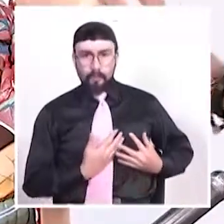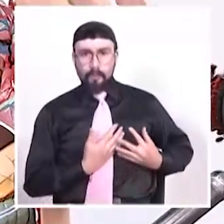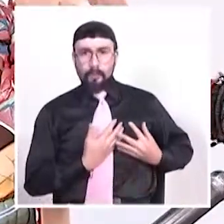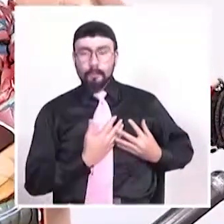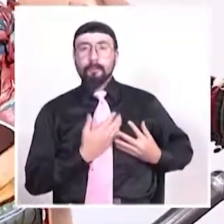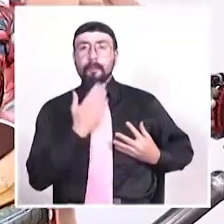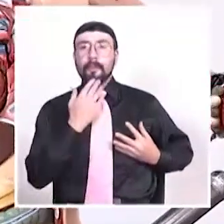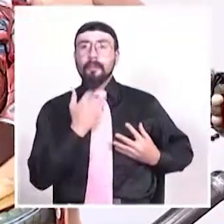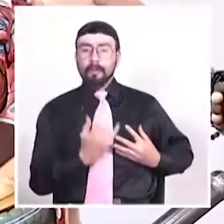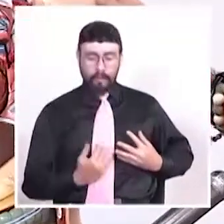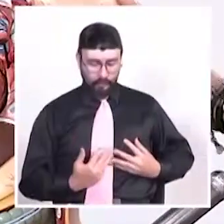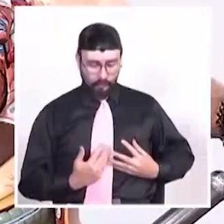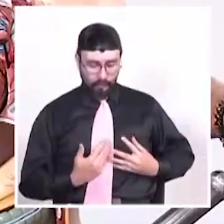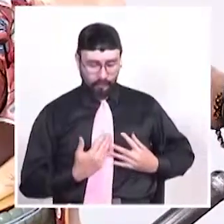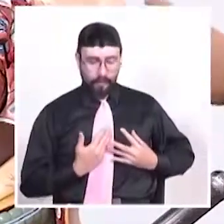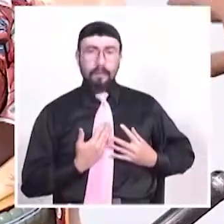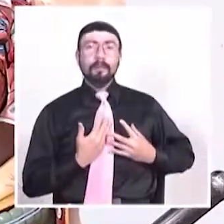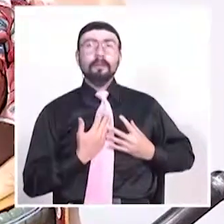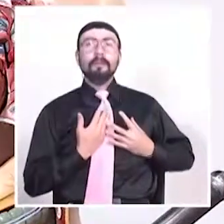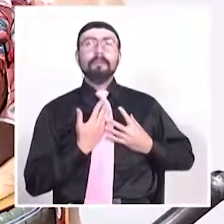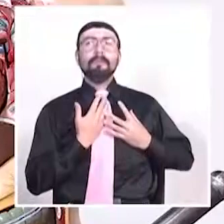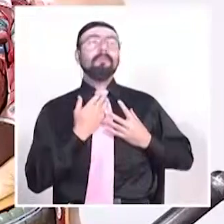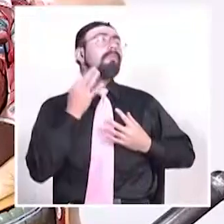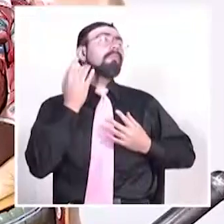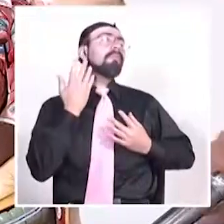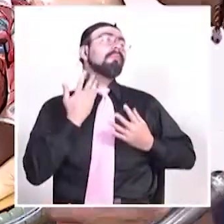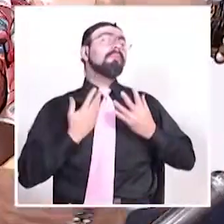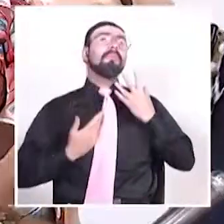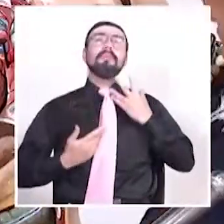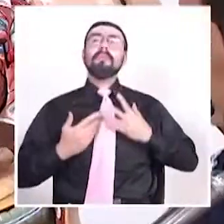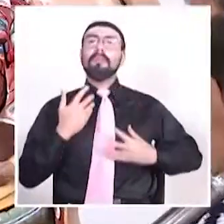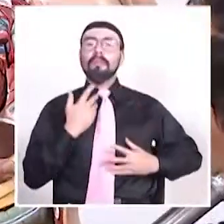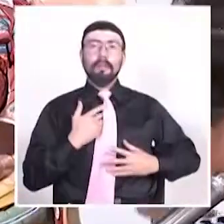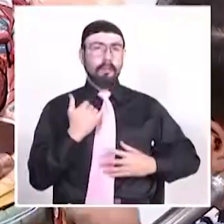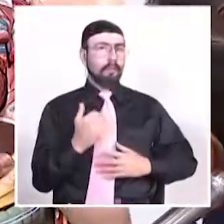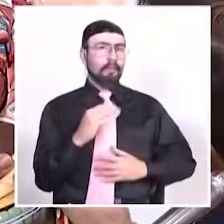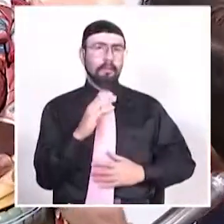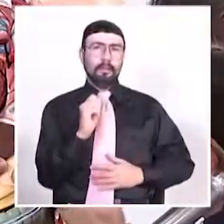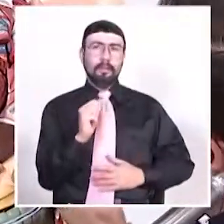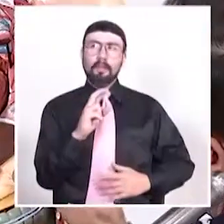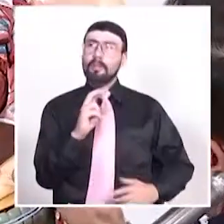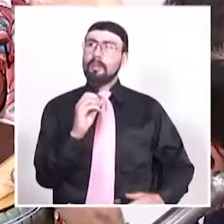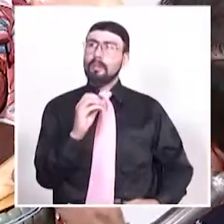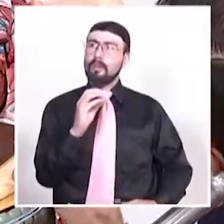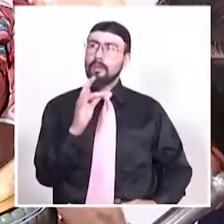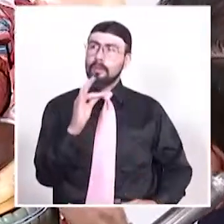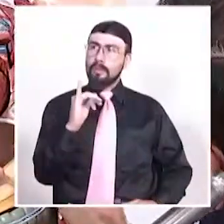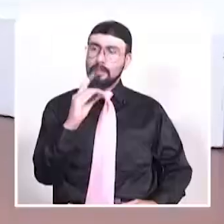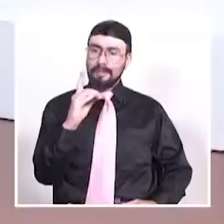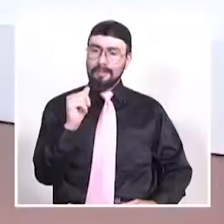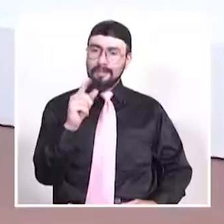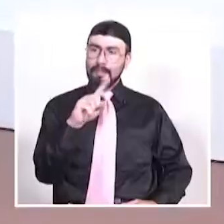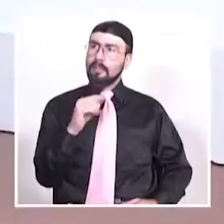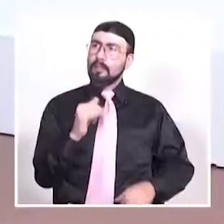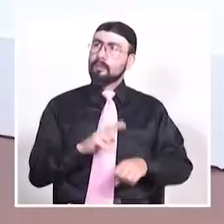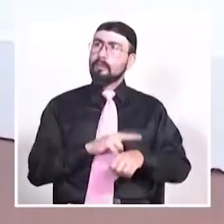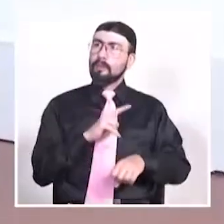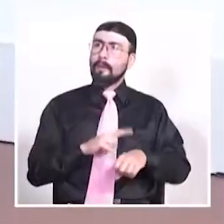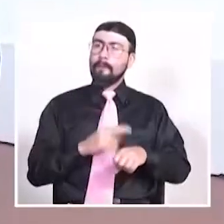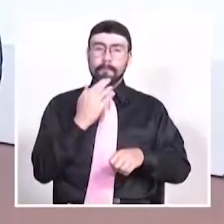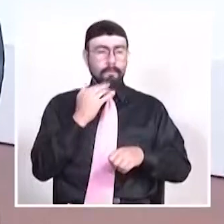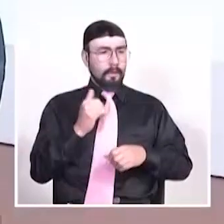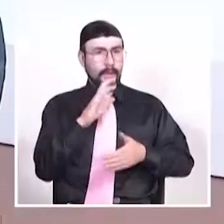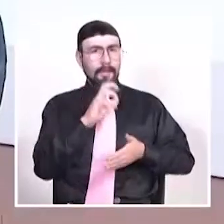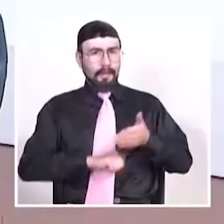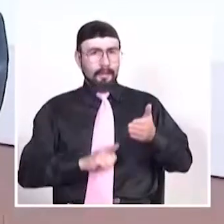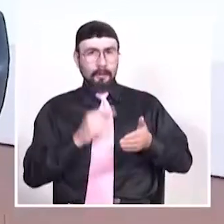el cuello, que son las arterias carótidas comunes, estas que vemos aquí. Si quitamos yo puedo